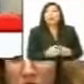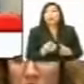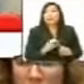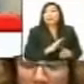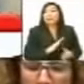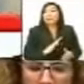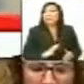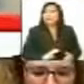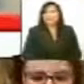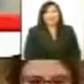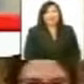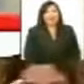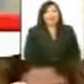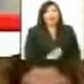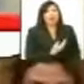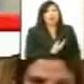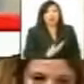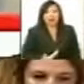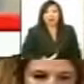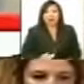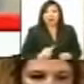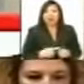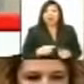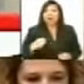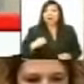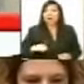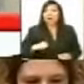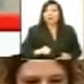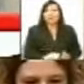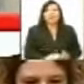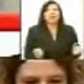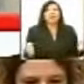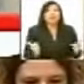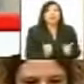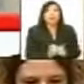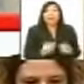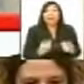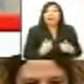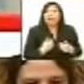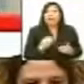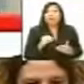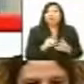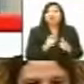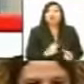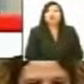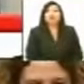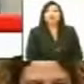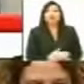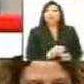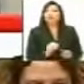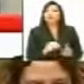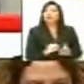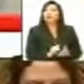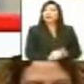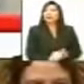del Estado, desde el gobierno hasta los municipios, que son los gobiernos locales más pequeños, tienen la capacidad de contratar a través de una plataforma electrónica